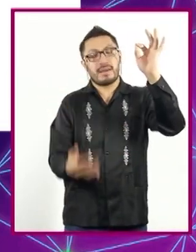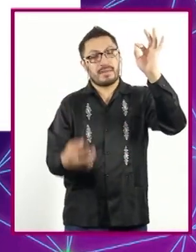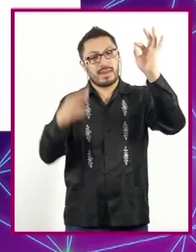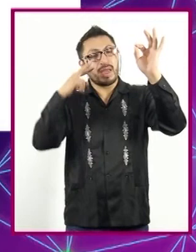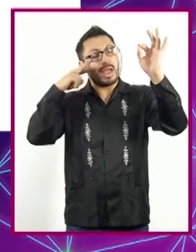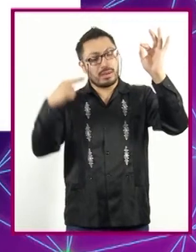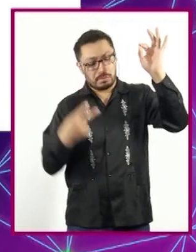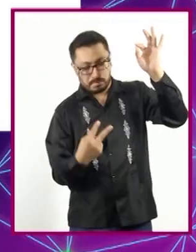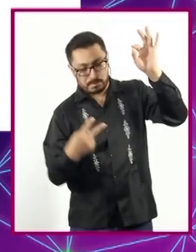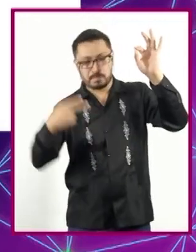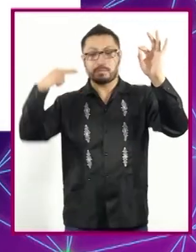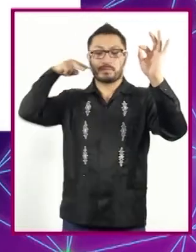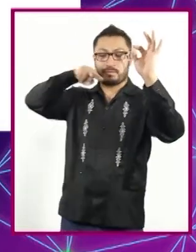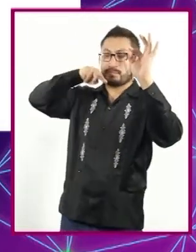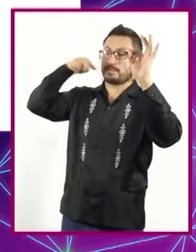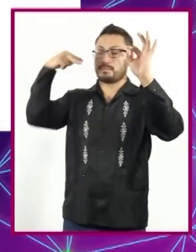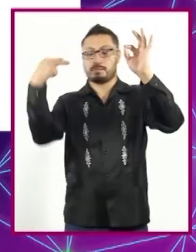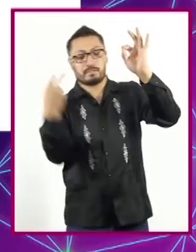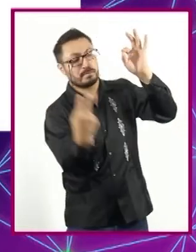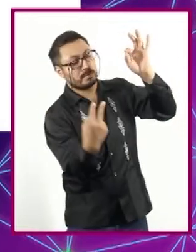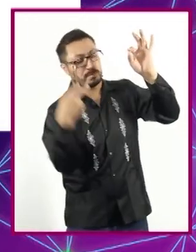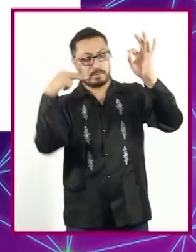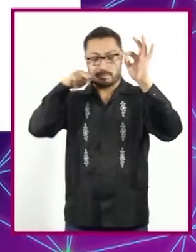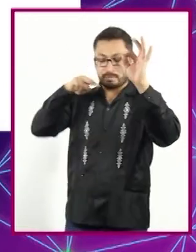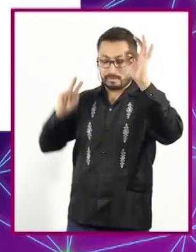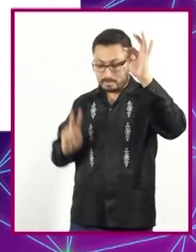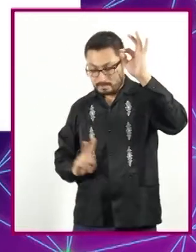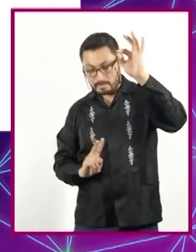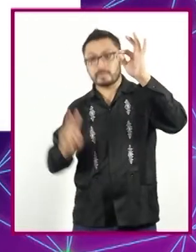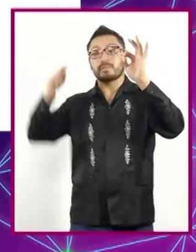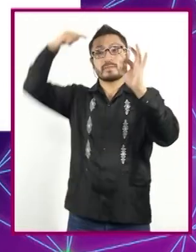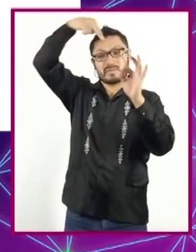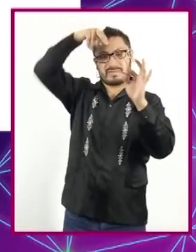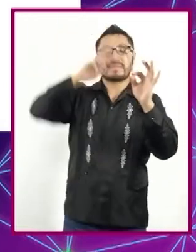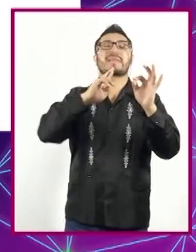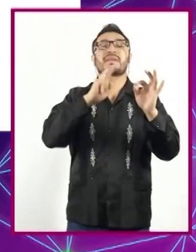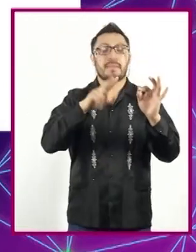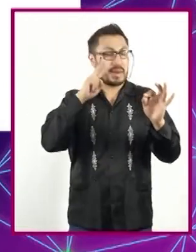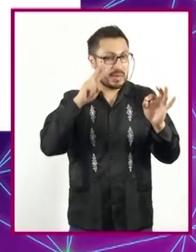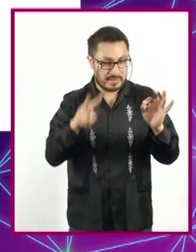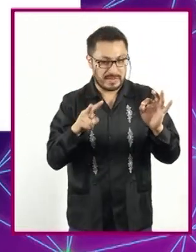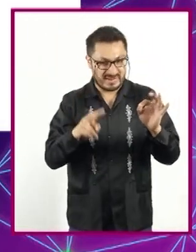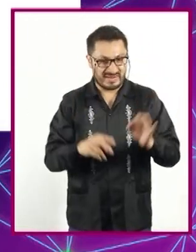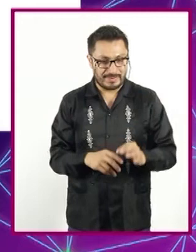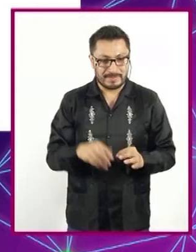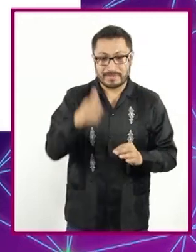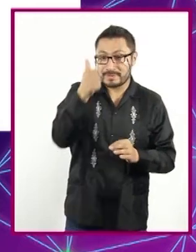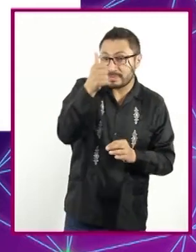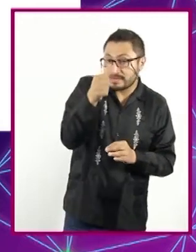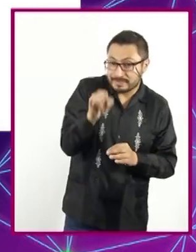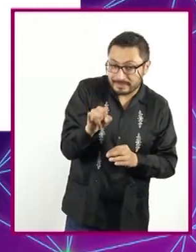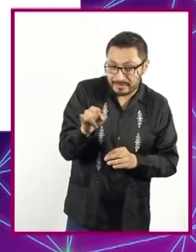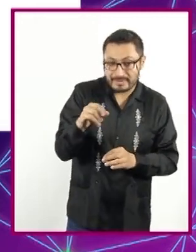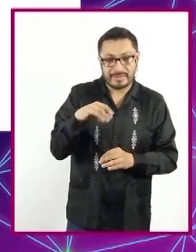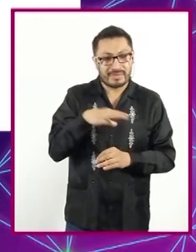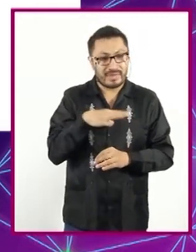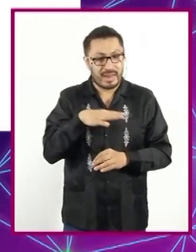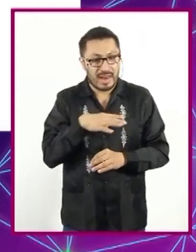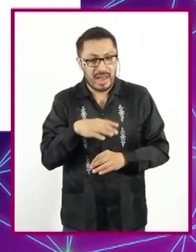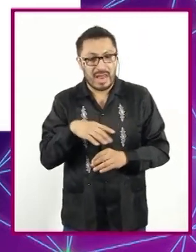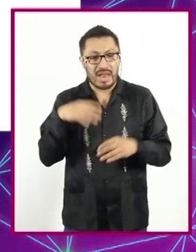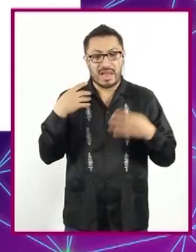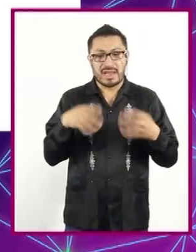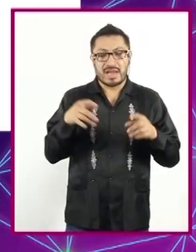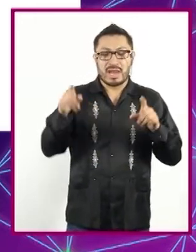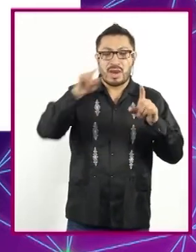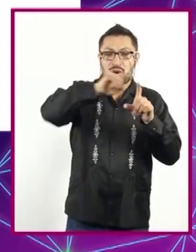dimensiones, de diferentes formas, y así tener la mejor perspectiva. De este modo, se obtiene una curva